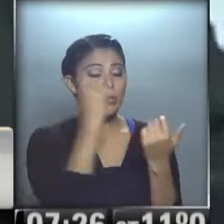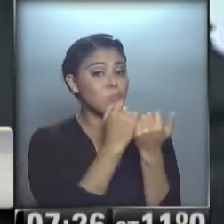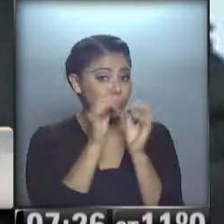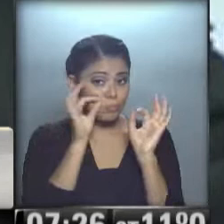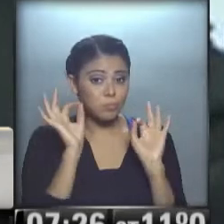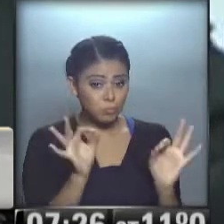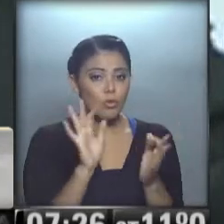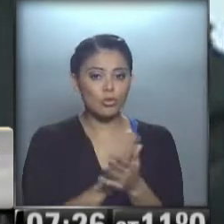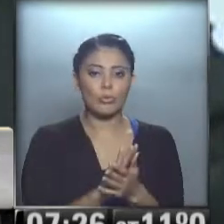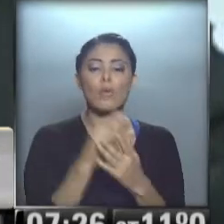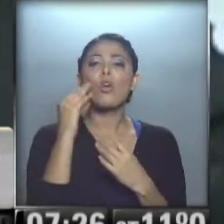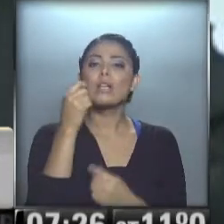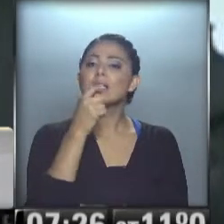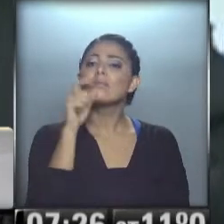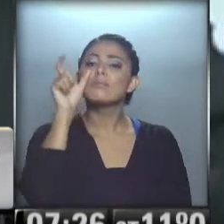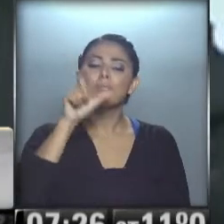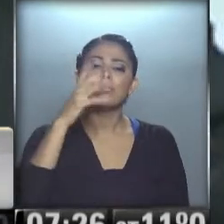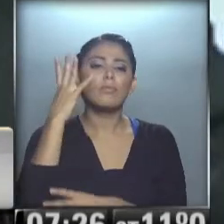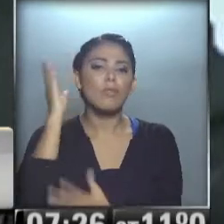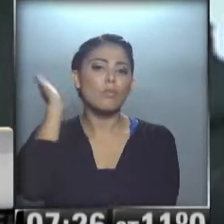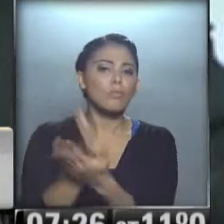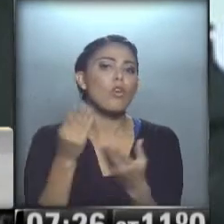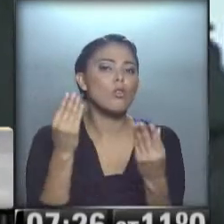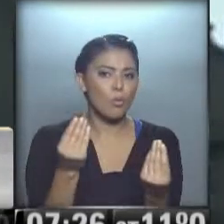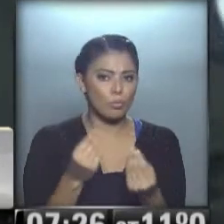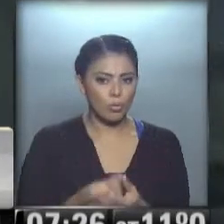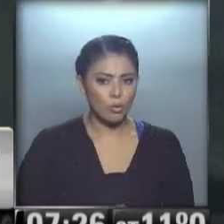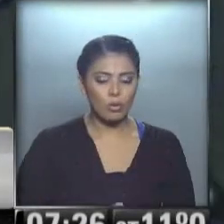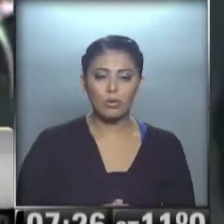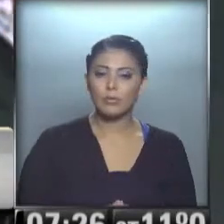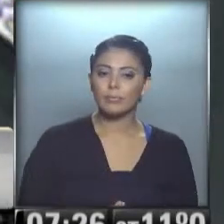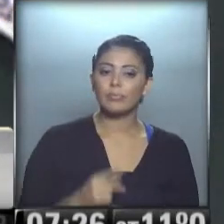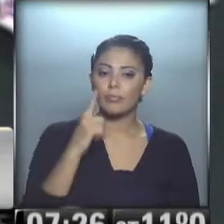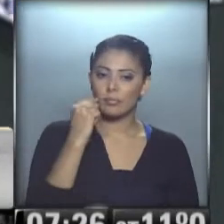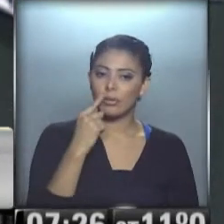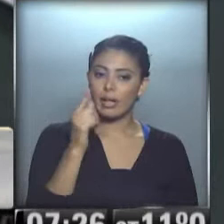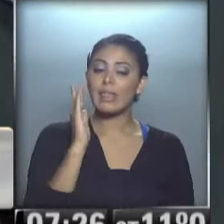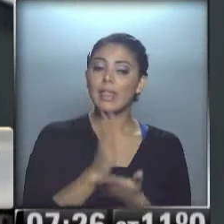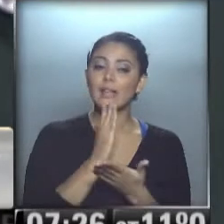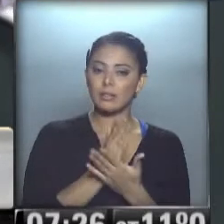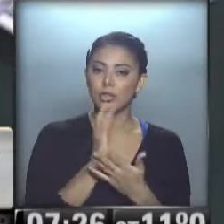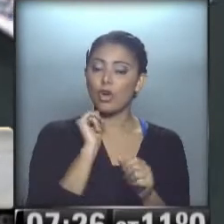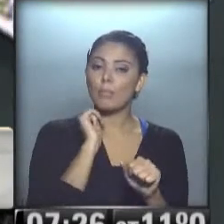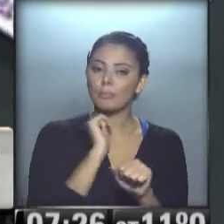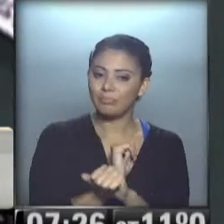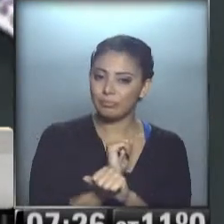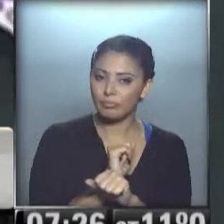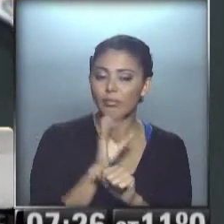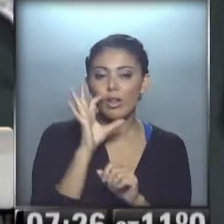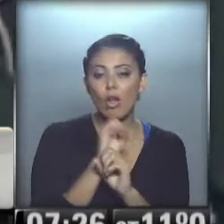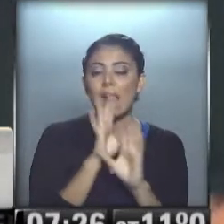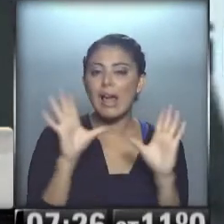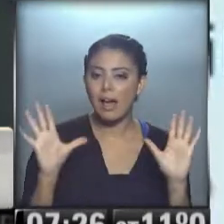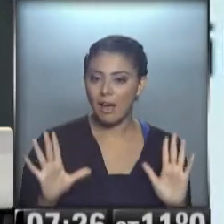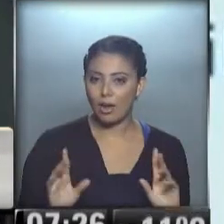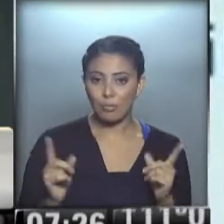acuerdo acerca de qué penas se deben llevar adelante a través de los mismos? El derecho penal, esto es muy claro, esto ha quedado muy